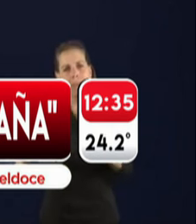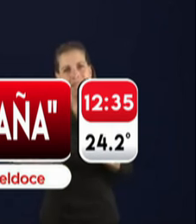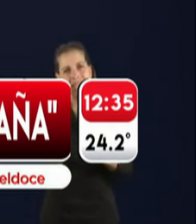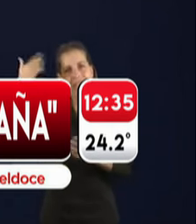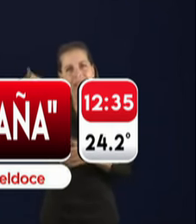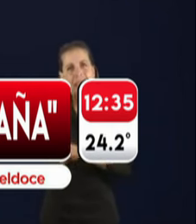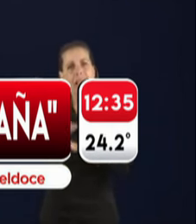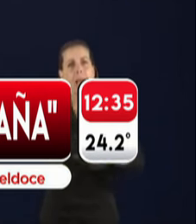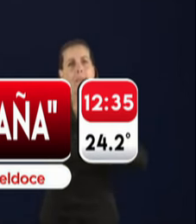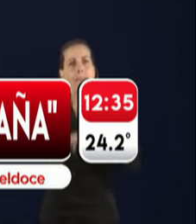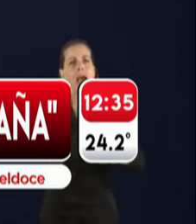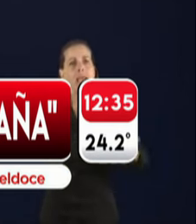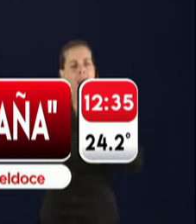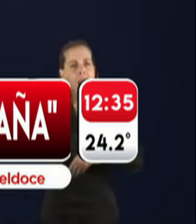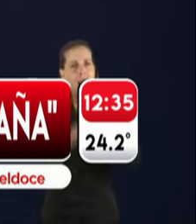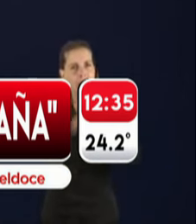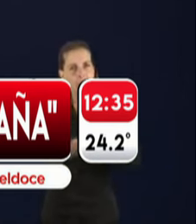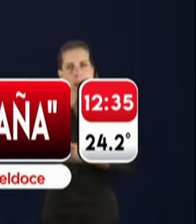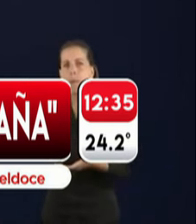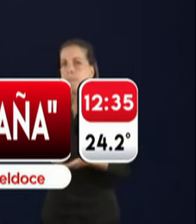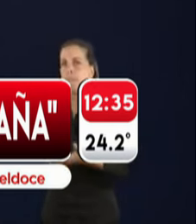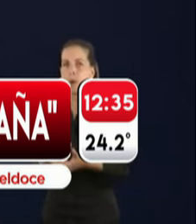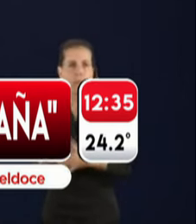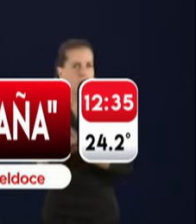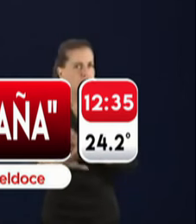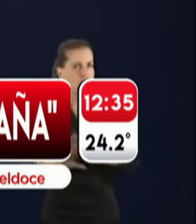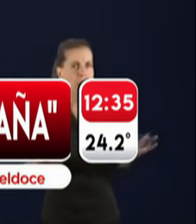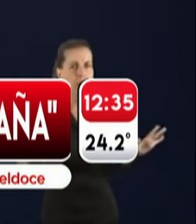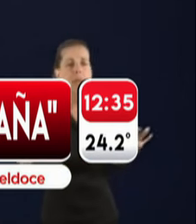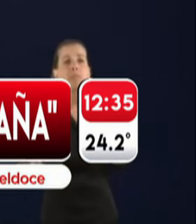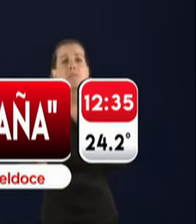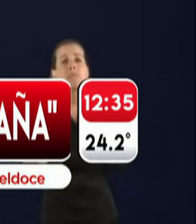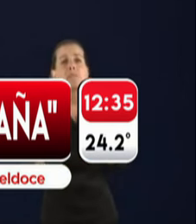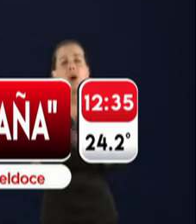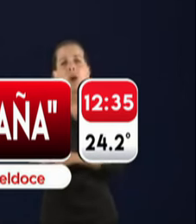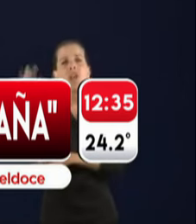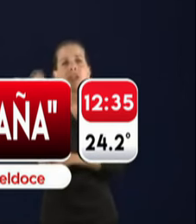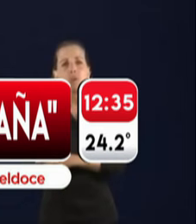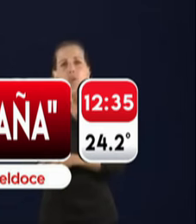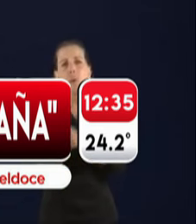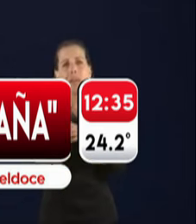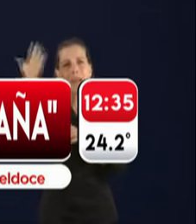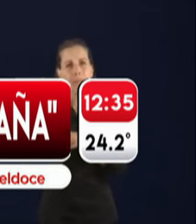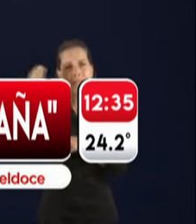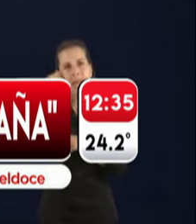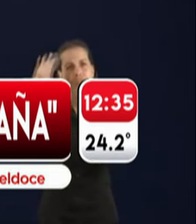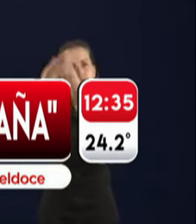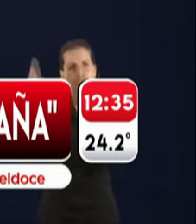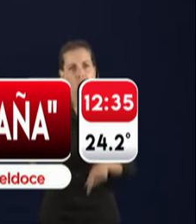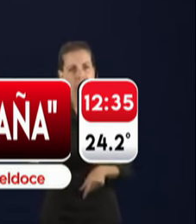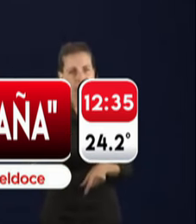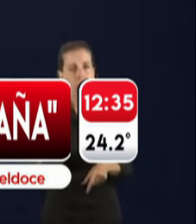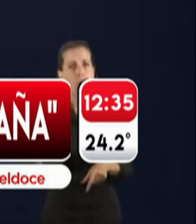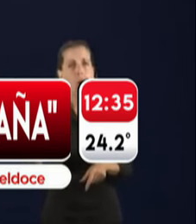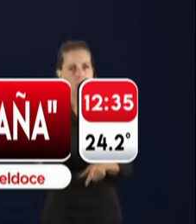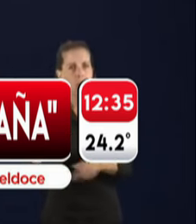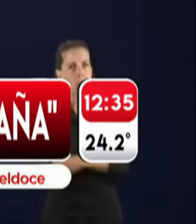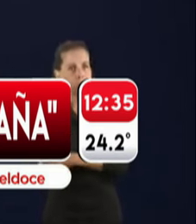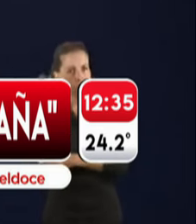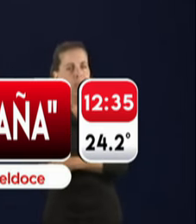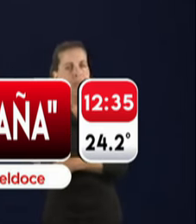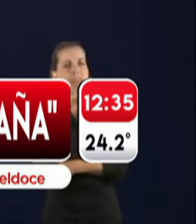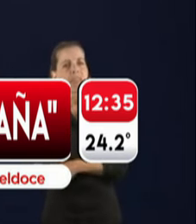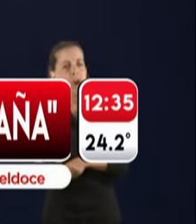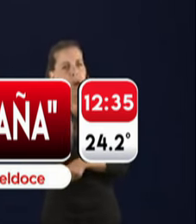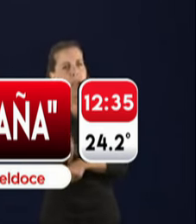campaña. Simplemente vuelto a recordar en su discurso del viernes ante la Asamblea Legislativa, y que ahora el